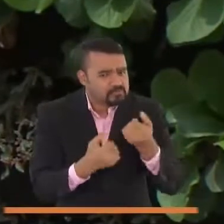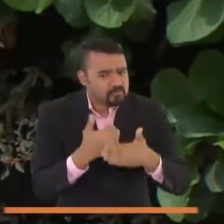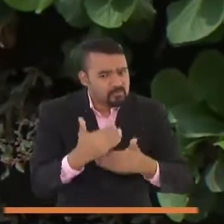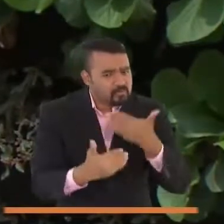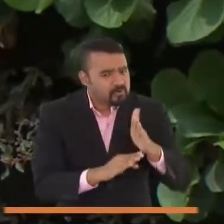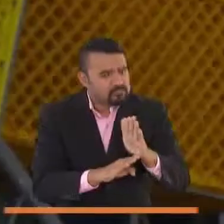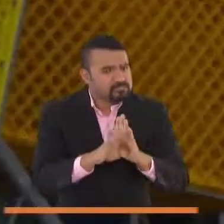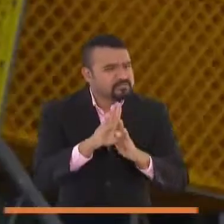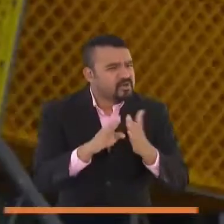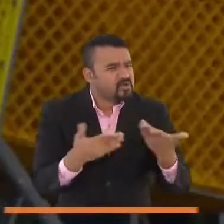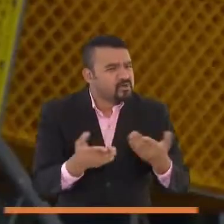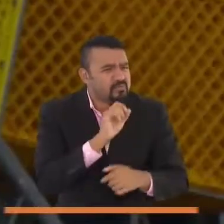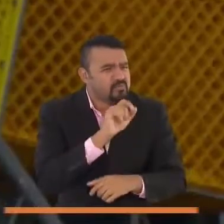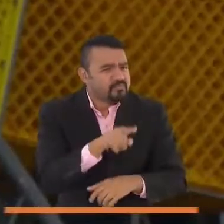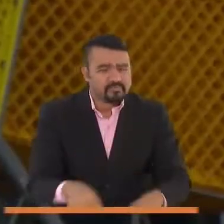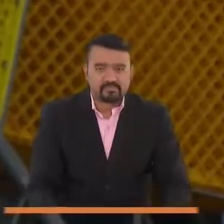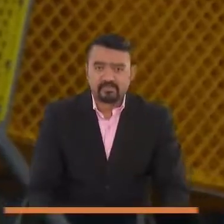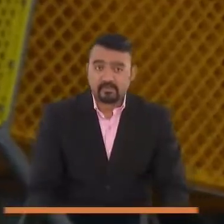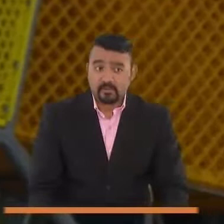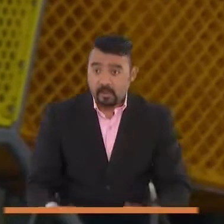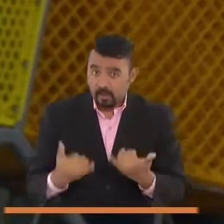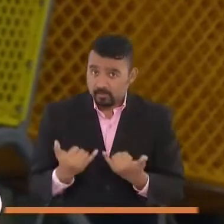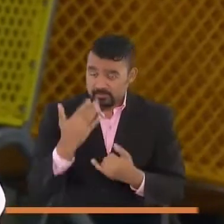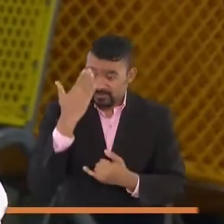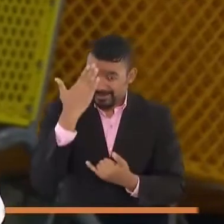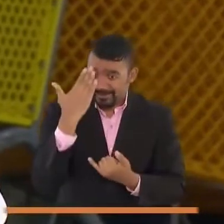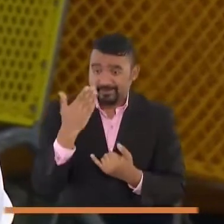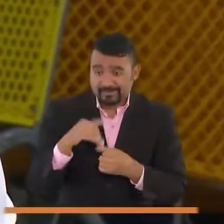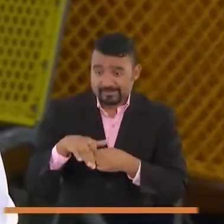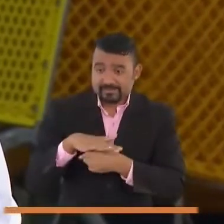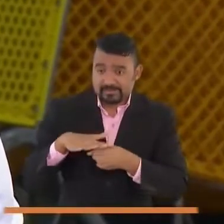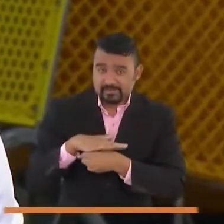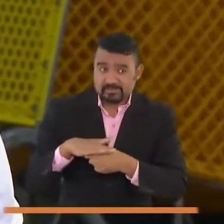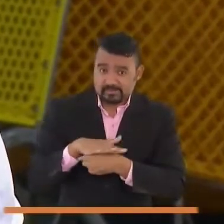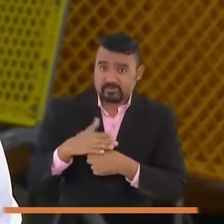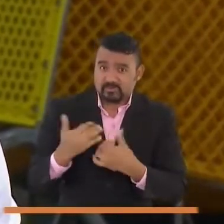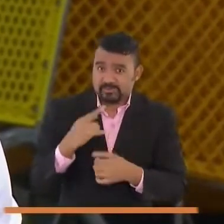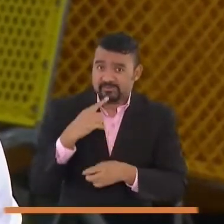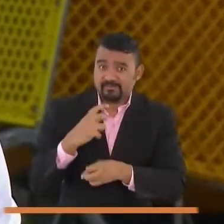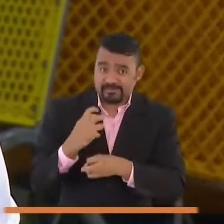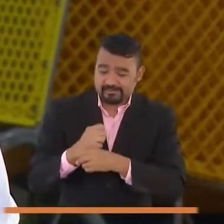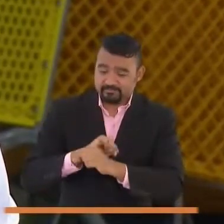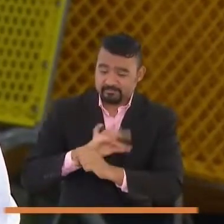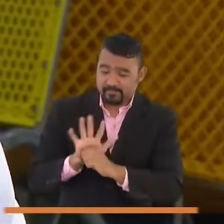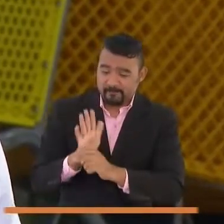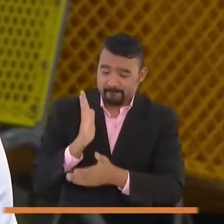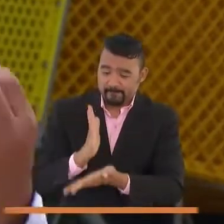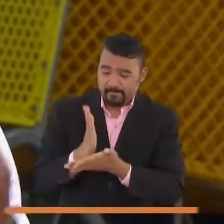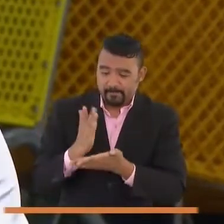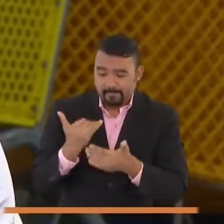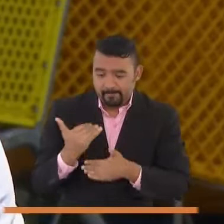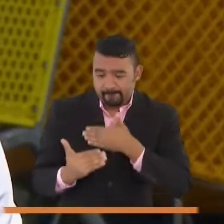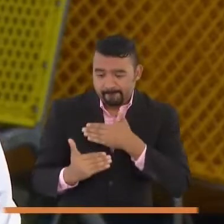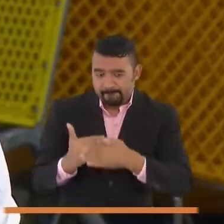no, se espera que se dinamice la economía, más ahora pues que estamos en una época de pandemia. Entonces lo que se espera con este parque es que